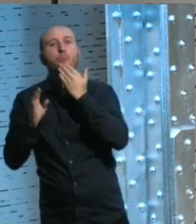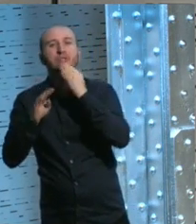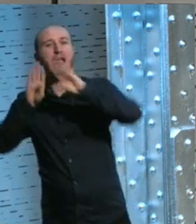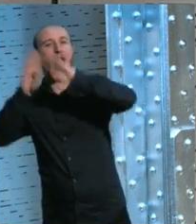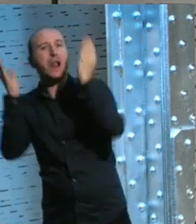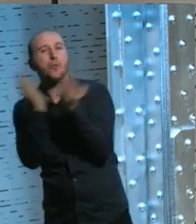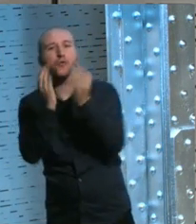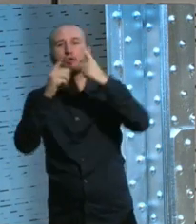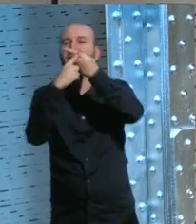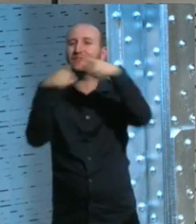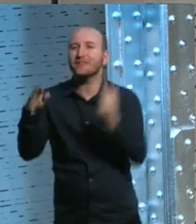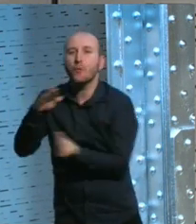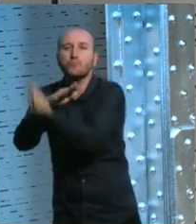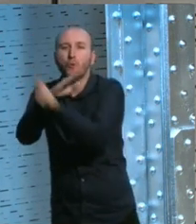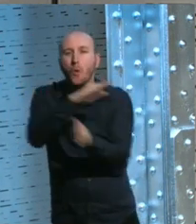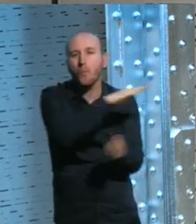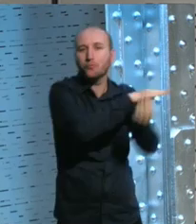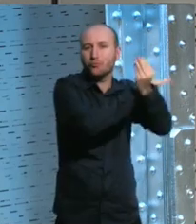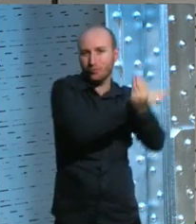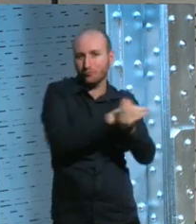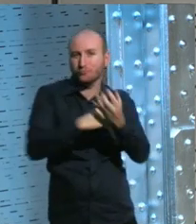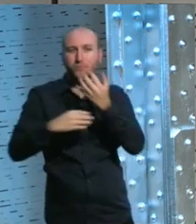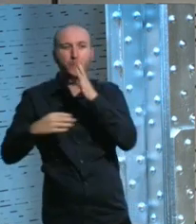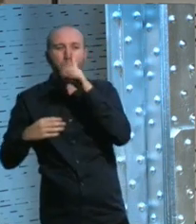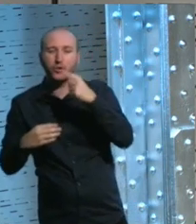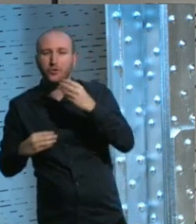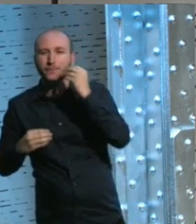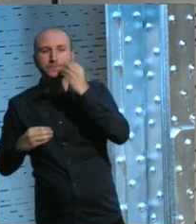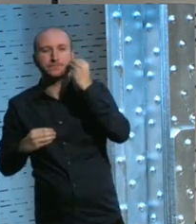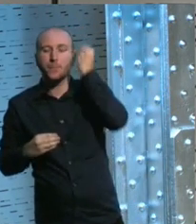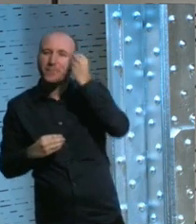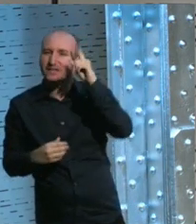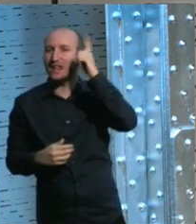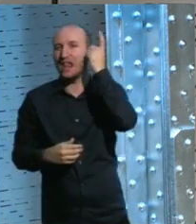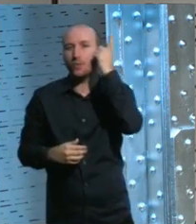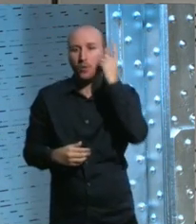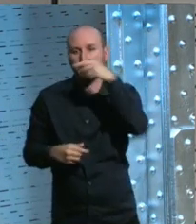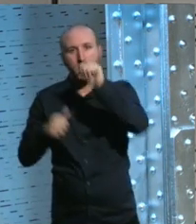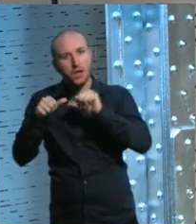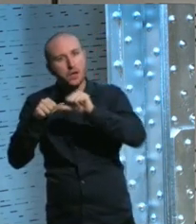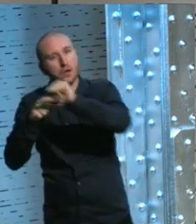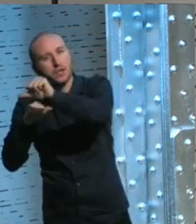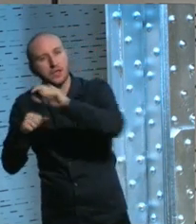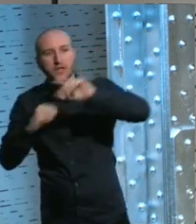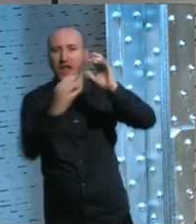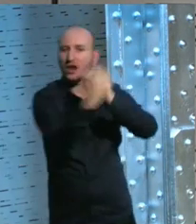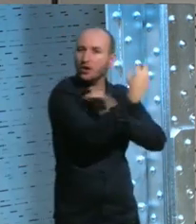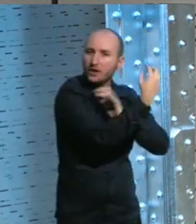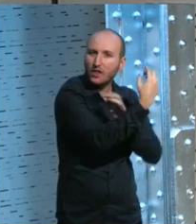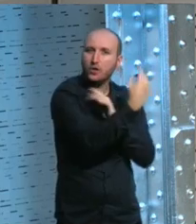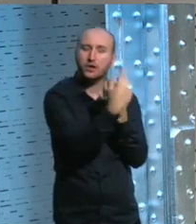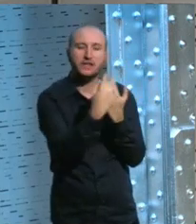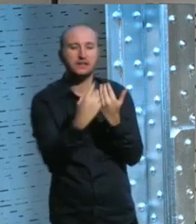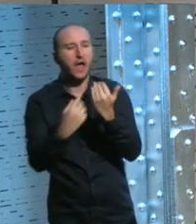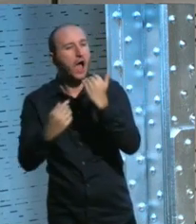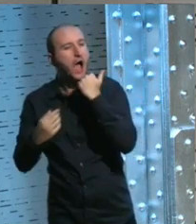Eso es lo que hay que entender. Lo que se piensa a partir del móvil y lo que se piensa a partir del ordenador tienen puntos